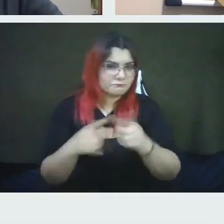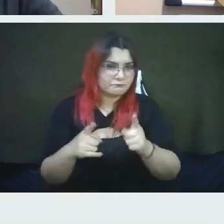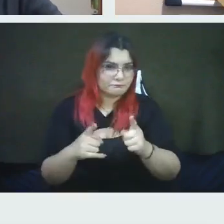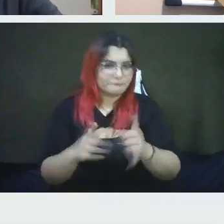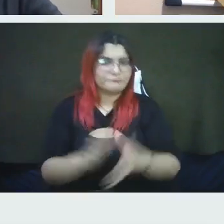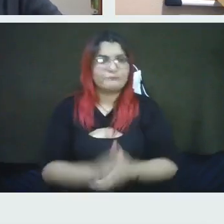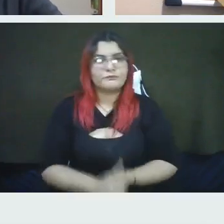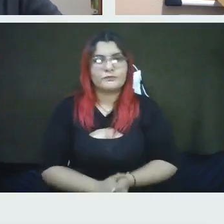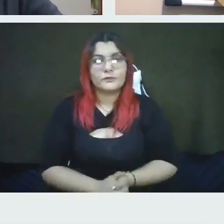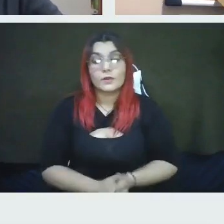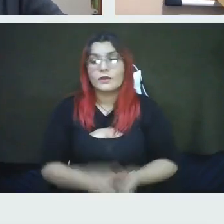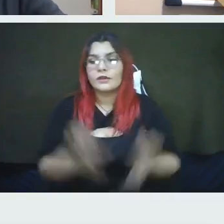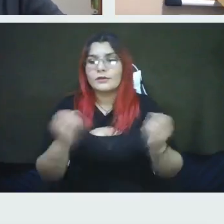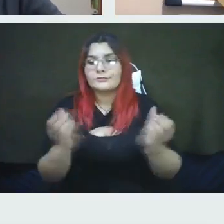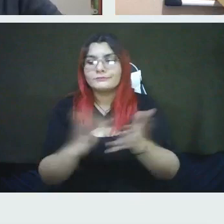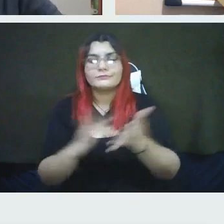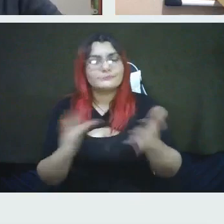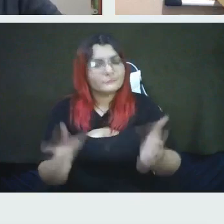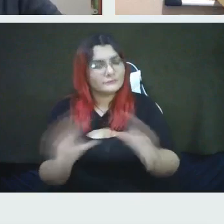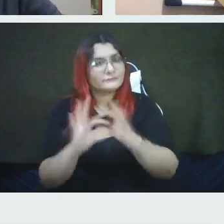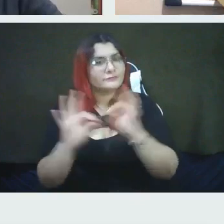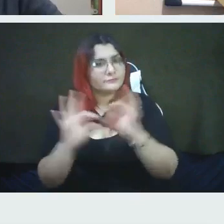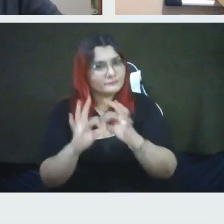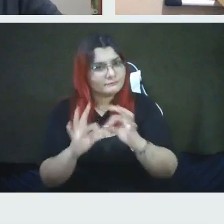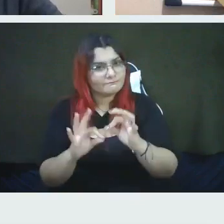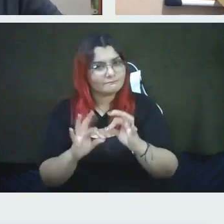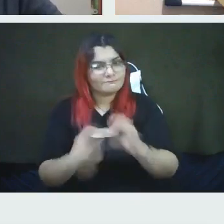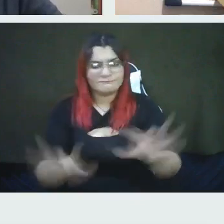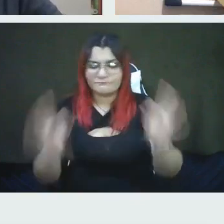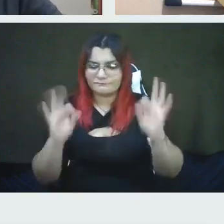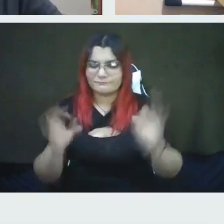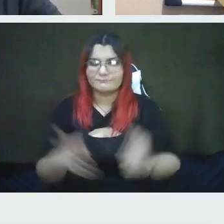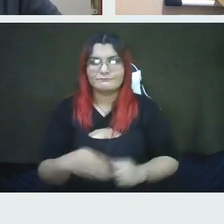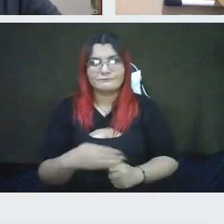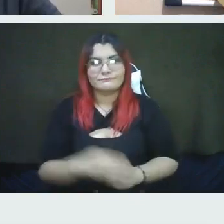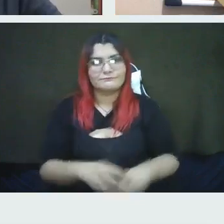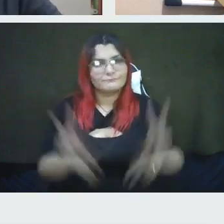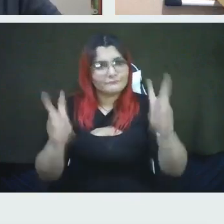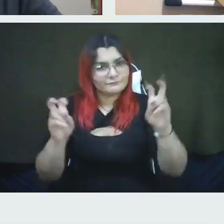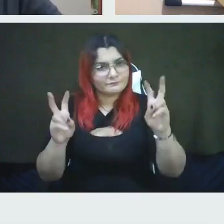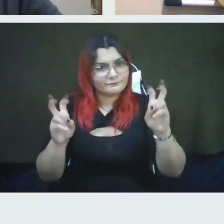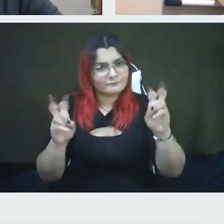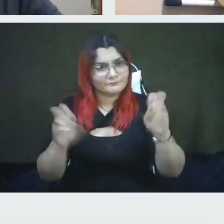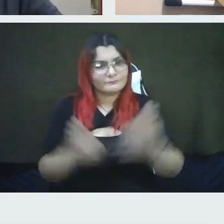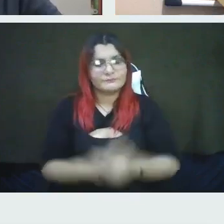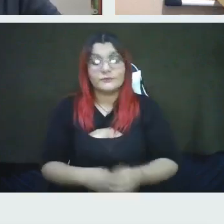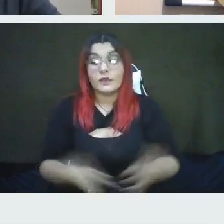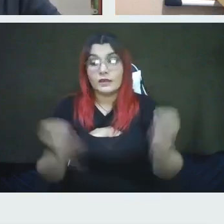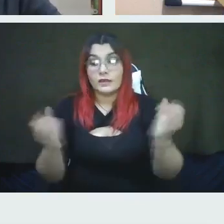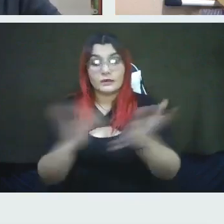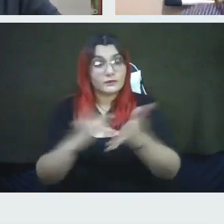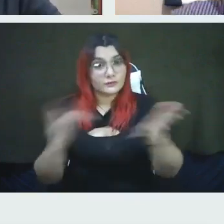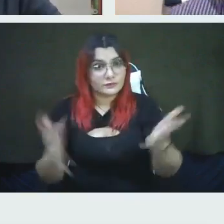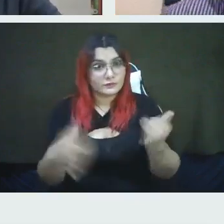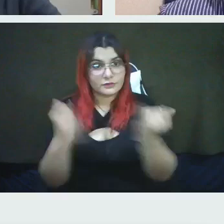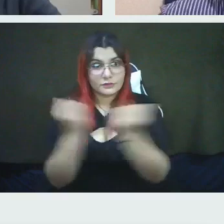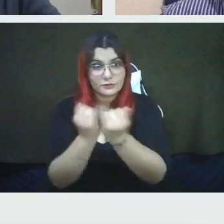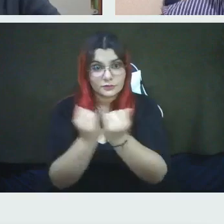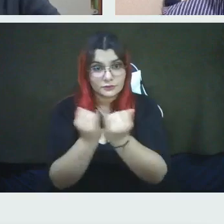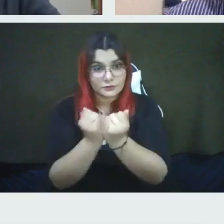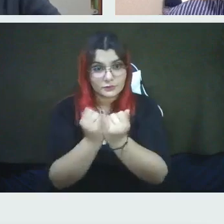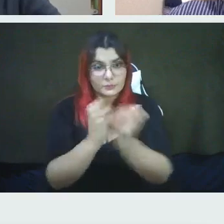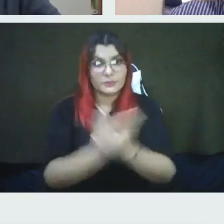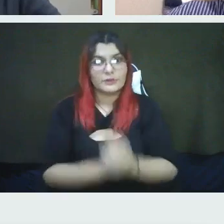manera de comentarlo, excelente tema. Y bueno, pues le dejan muchos agradecimientos. De igual forma, la magistrada de